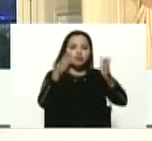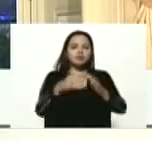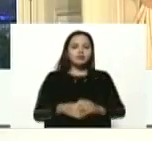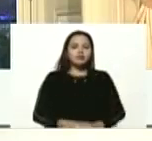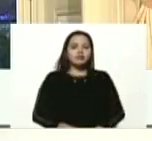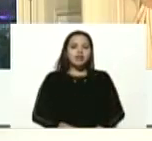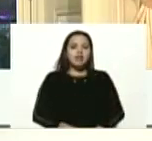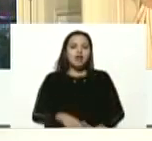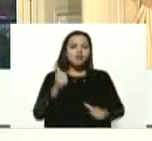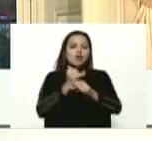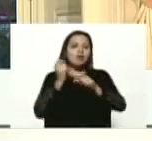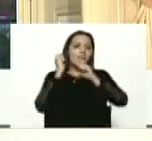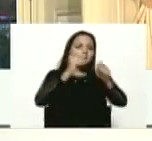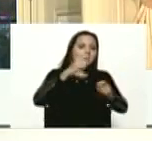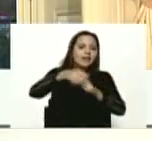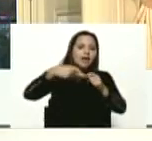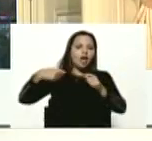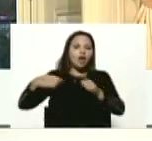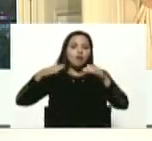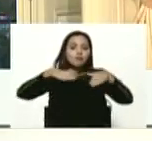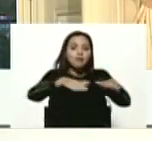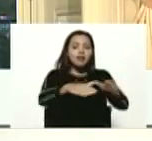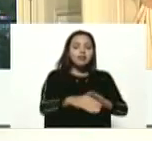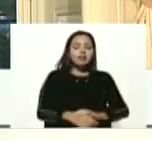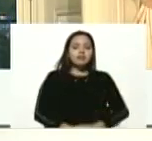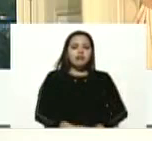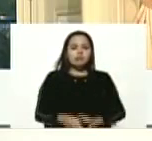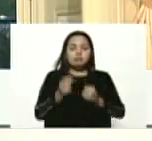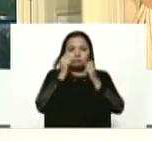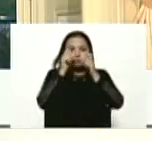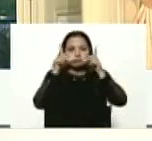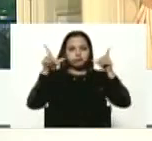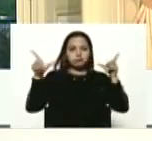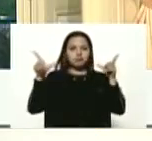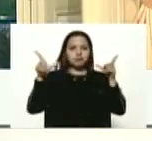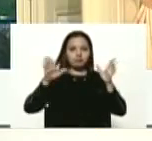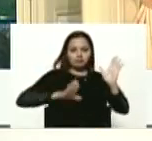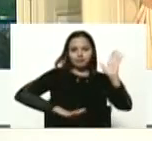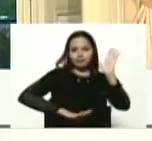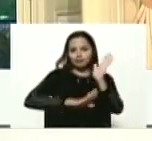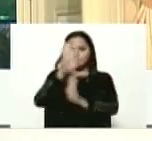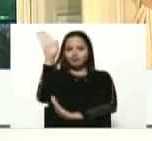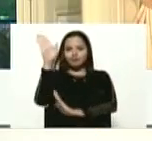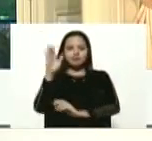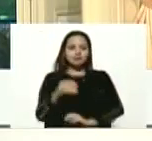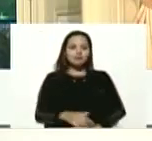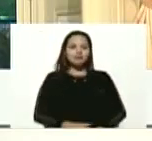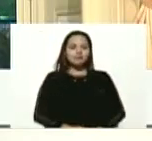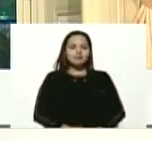sus pescadores, a sus mares. Es una cosa impresionante el crecimiento